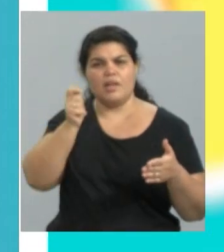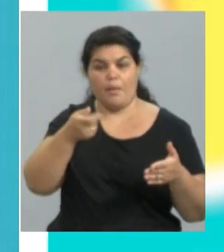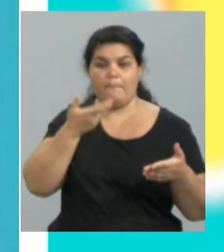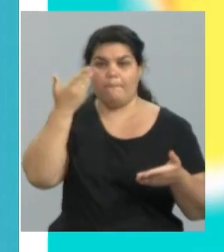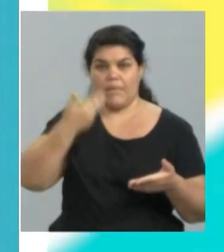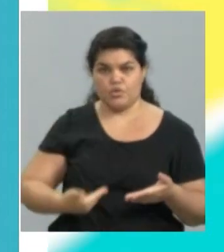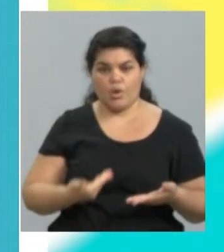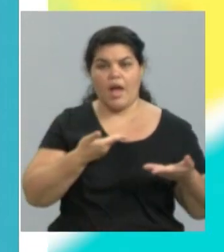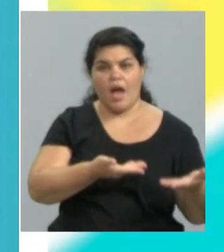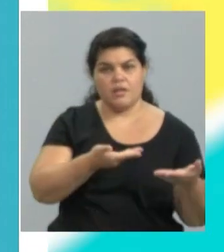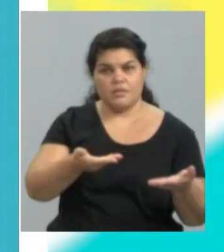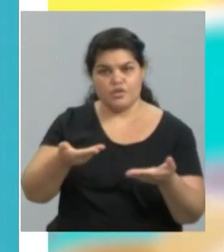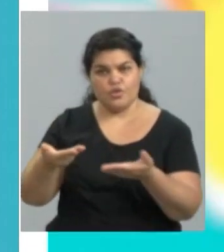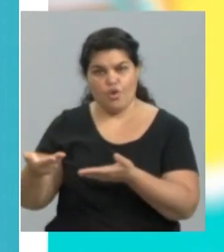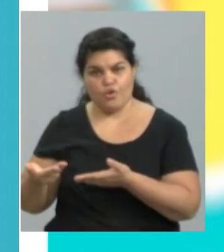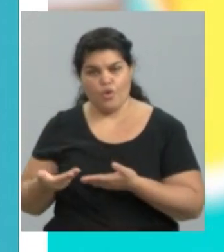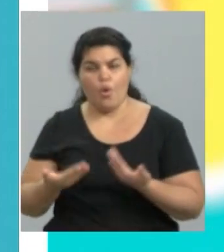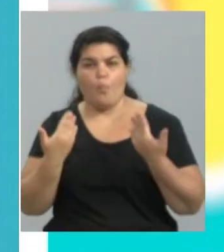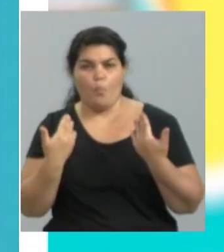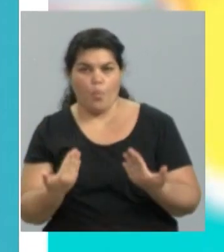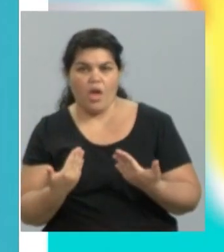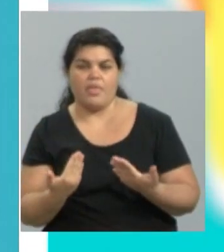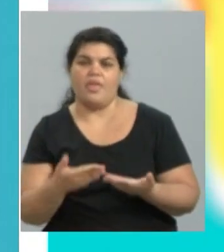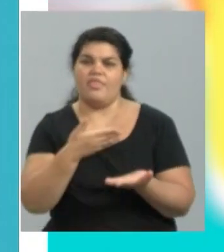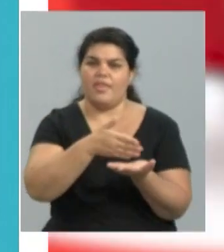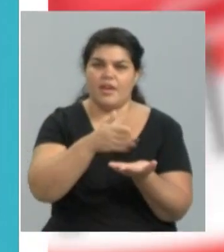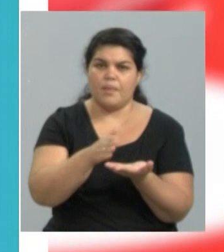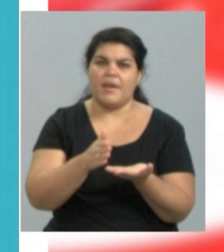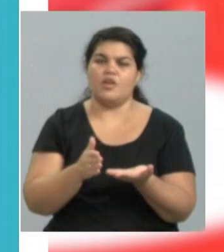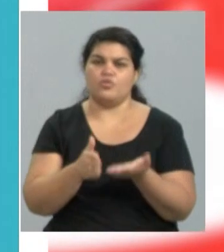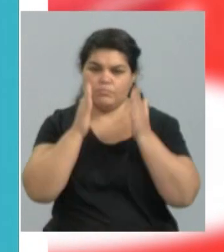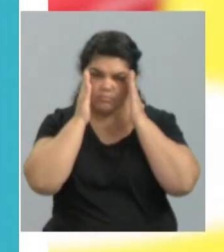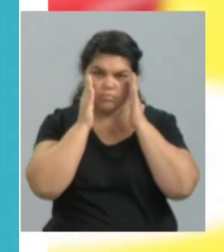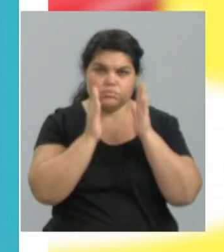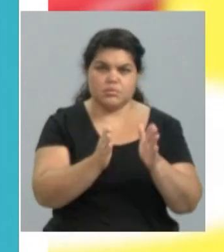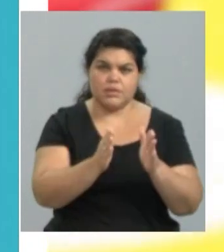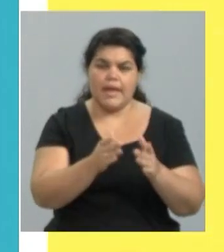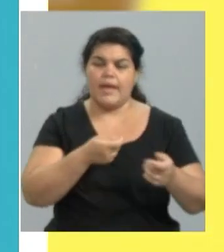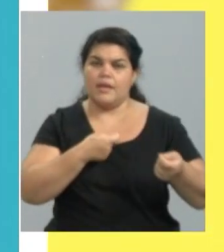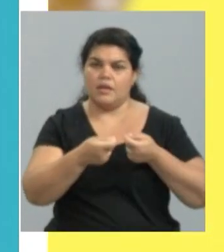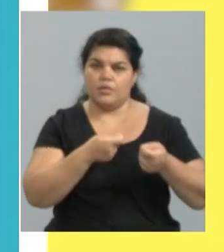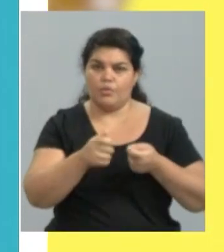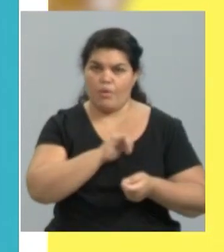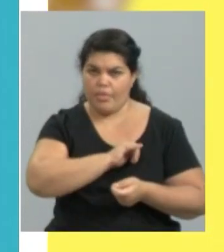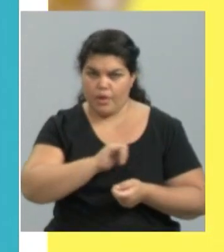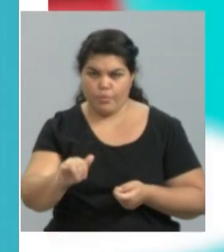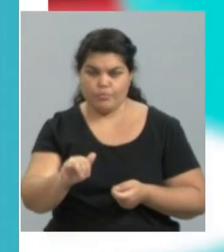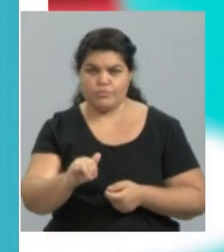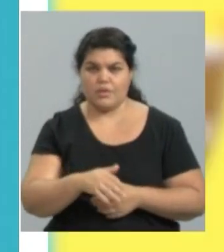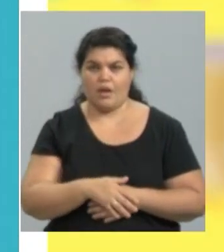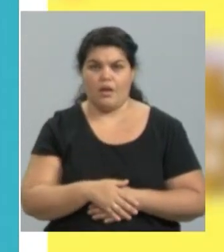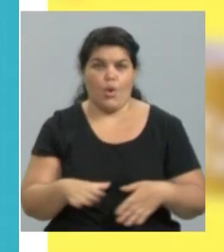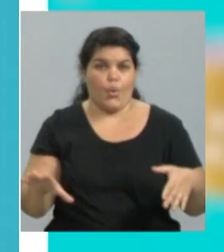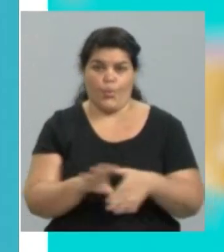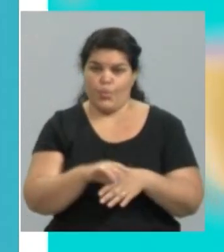a poder abordar la situación de discriminación en el momento, gestionar las denuncias si es posible en ese momento